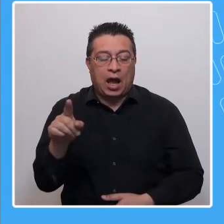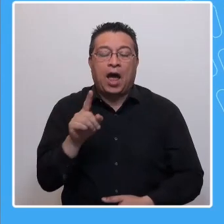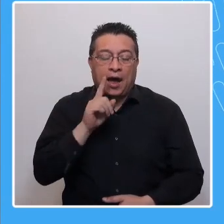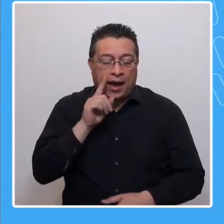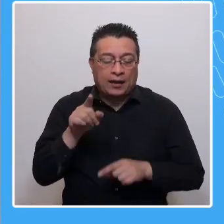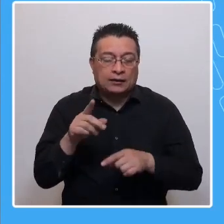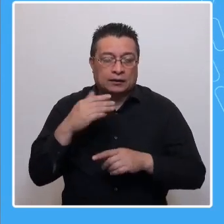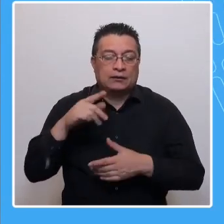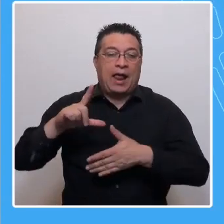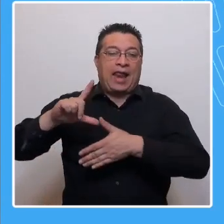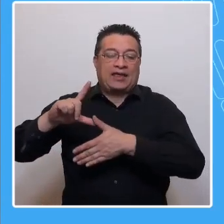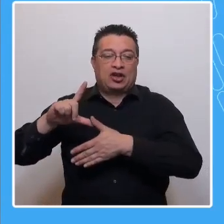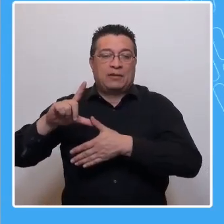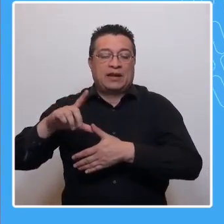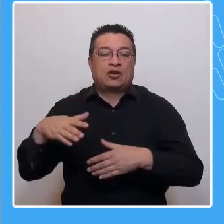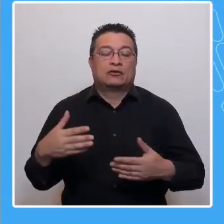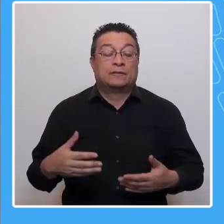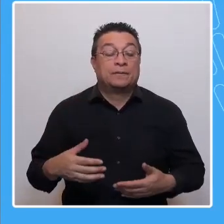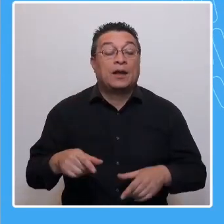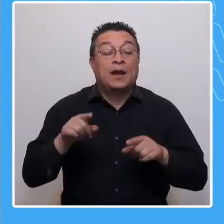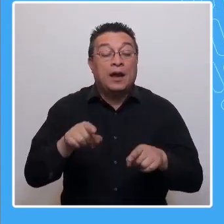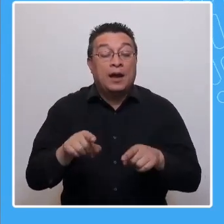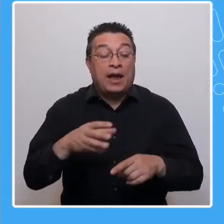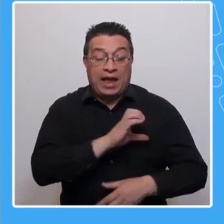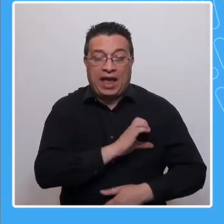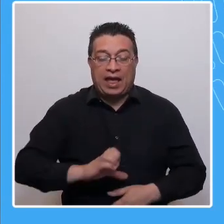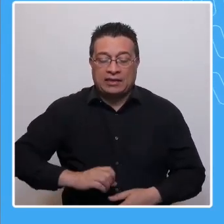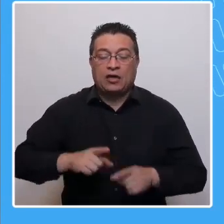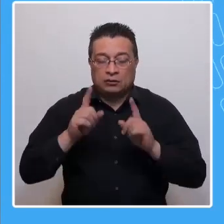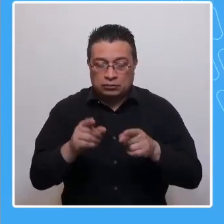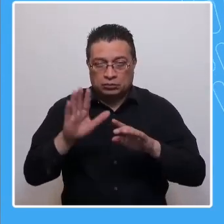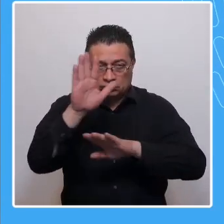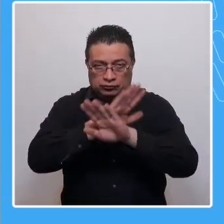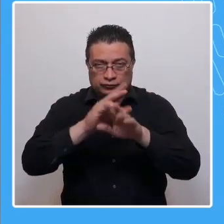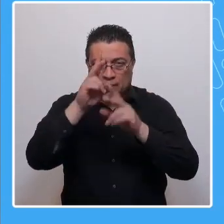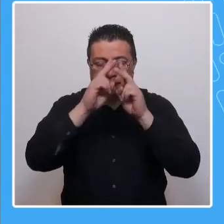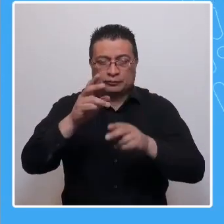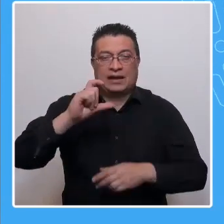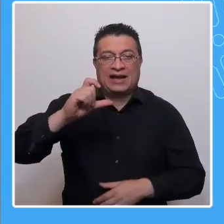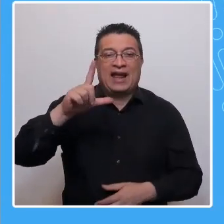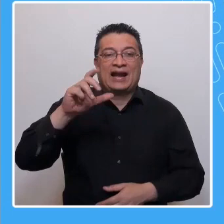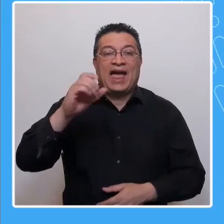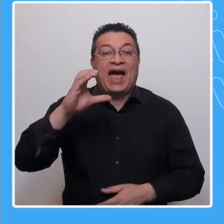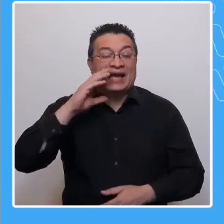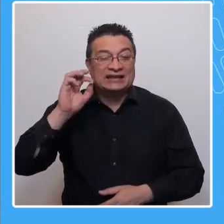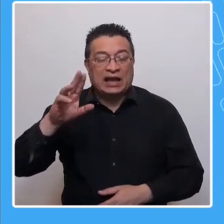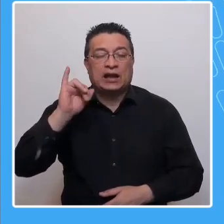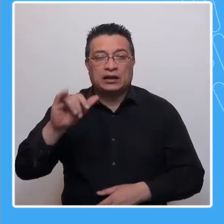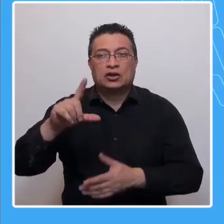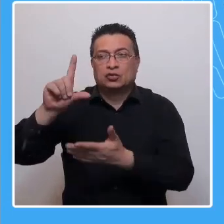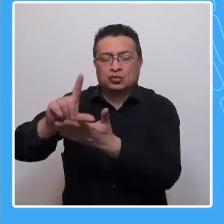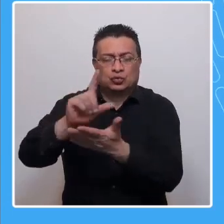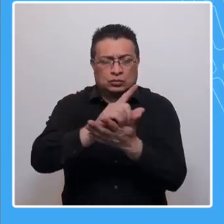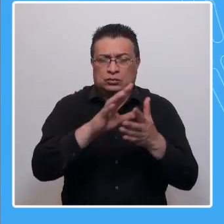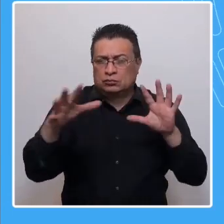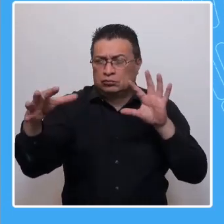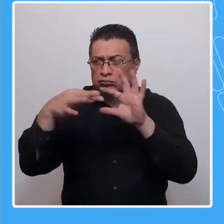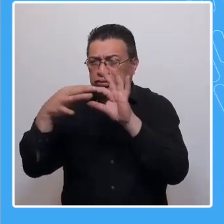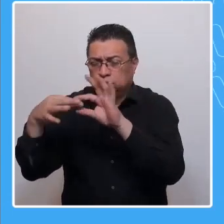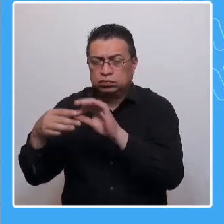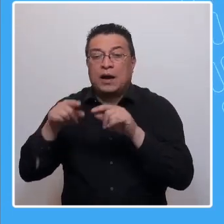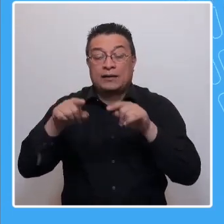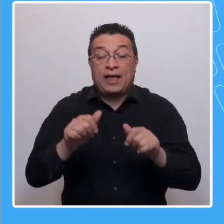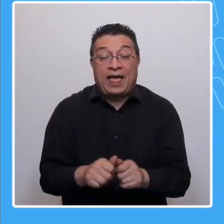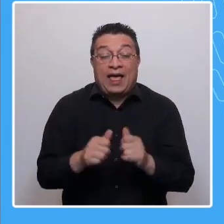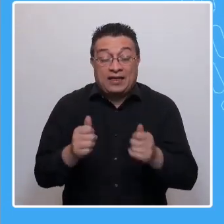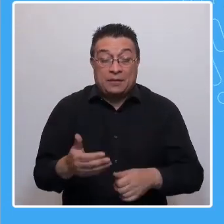nivel latinoamericano. El Estado preservará la criósfera, glaciares, permafrost y sus áreas conexas. Y a su vez también